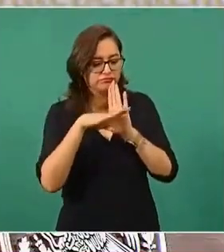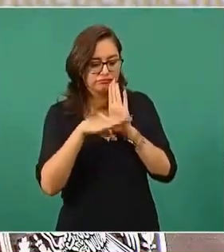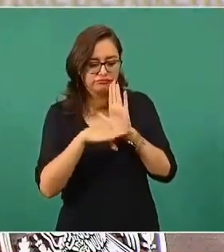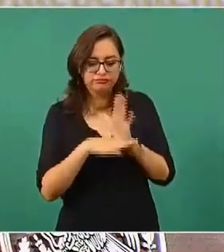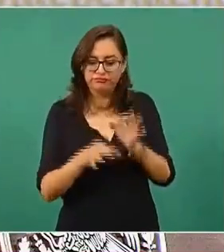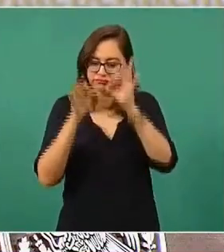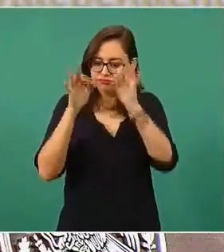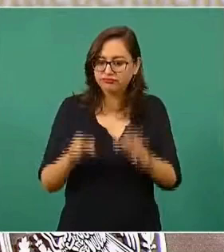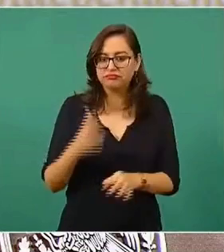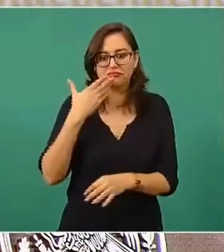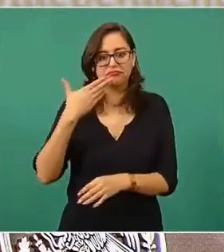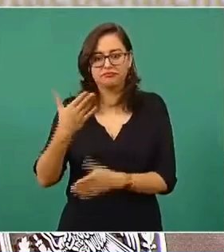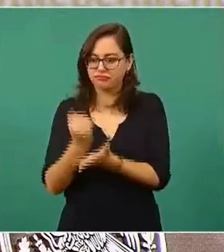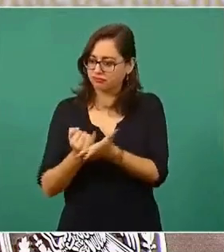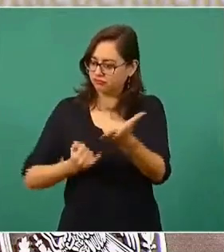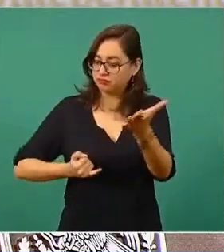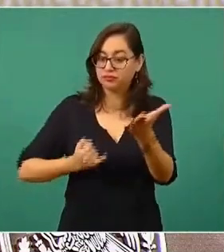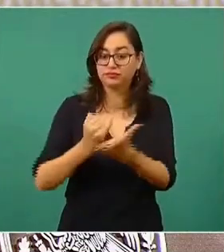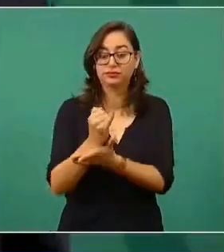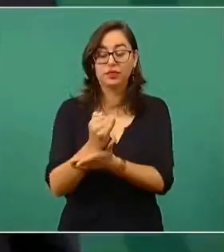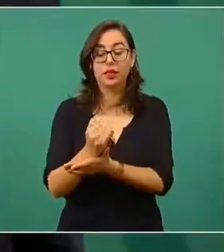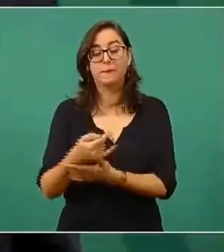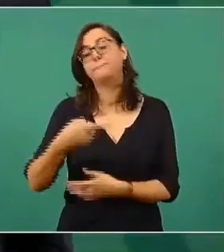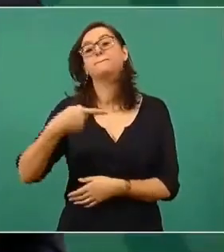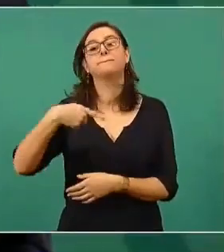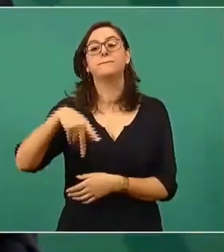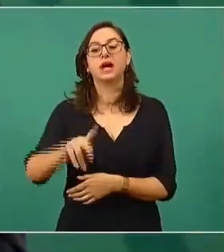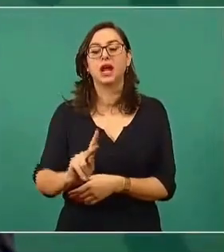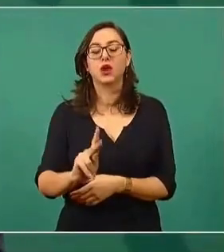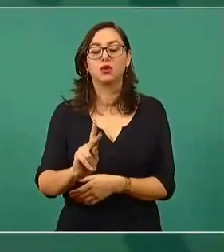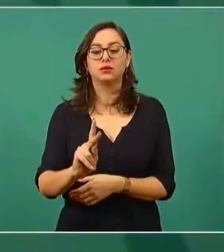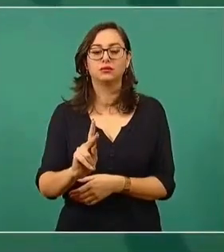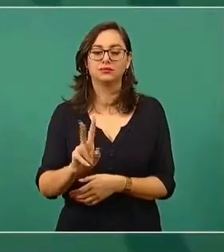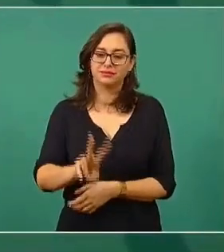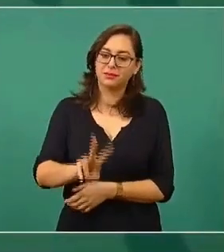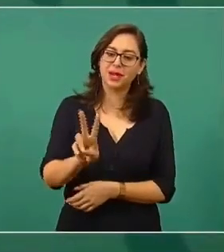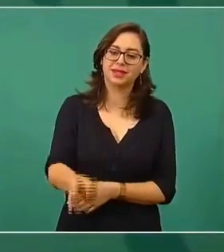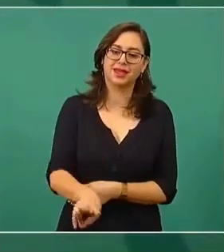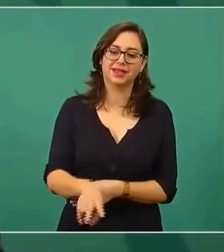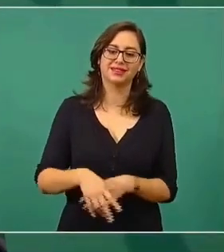y ya lo que no queremos es que continúe la simulación,